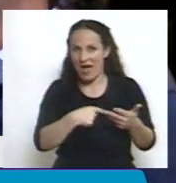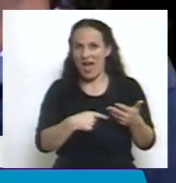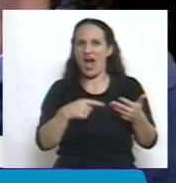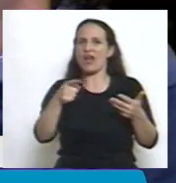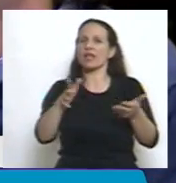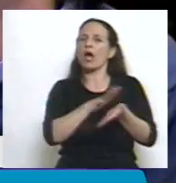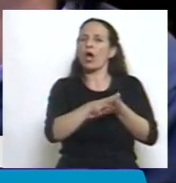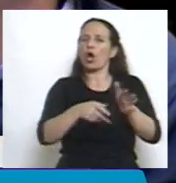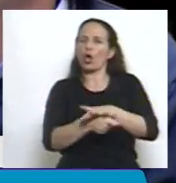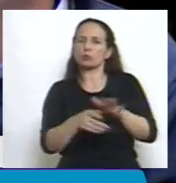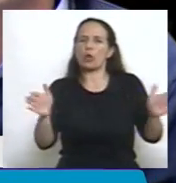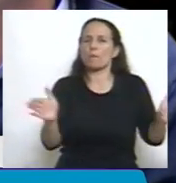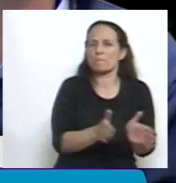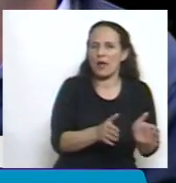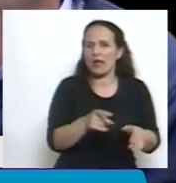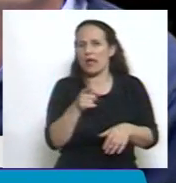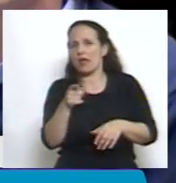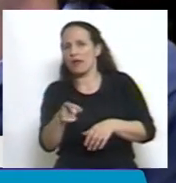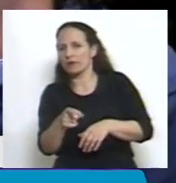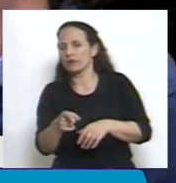de productividad,